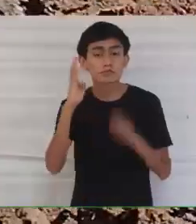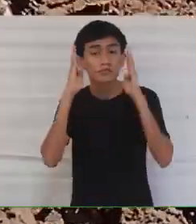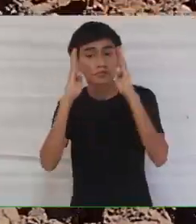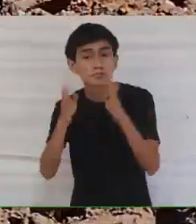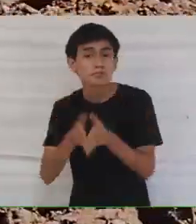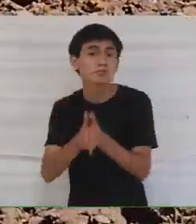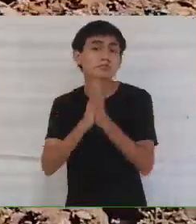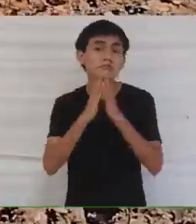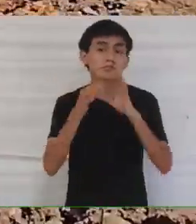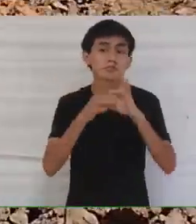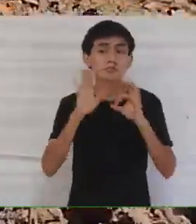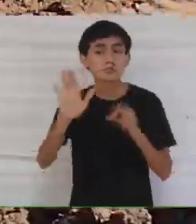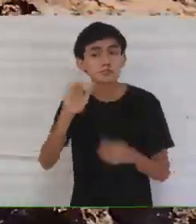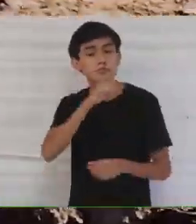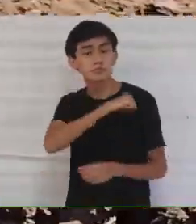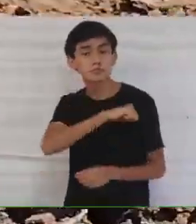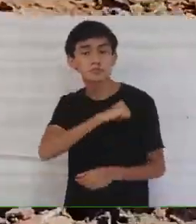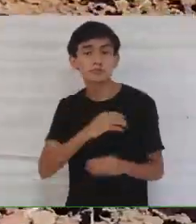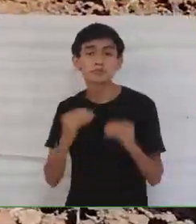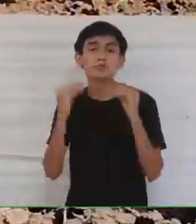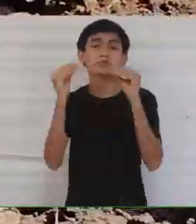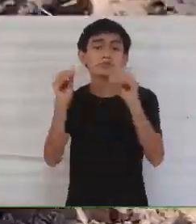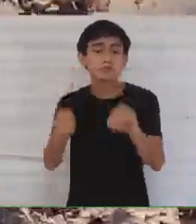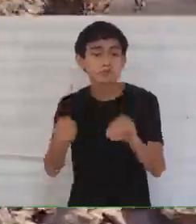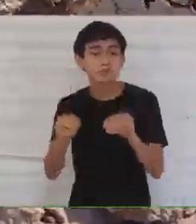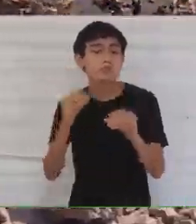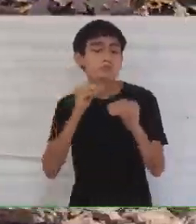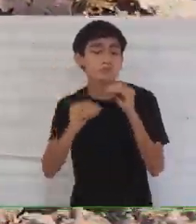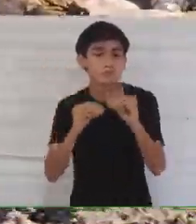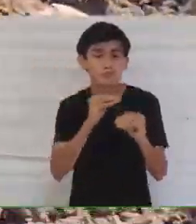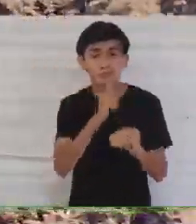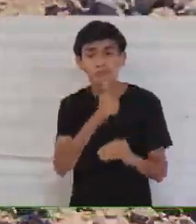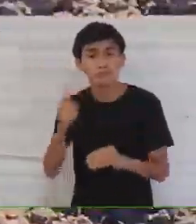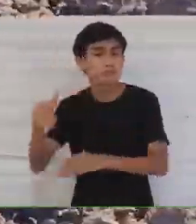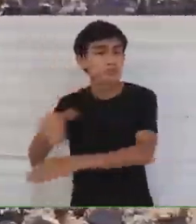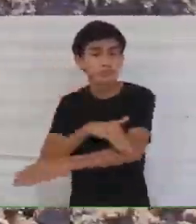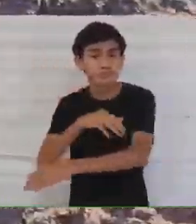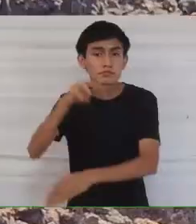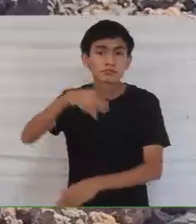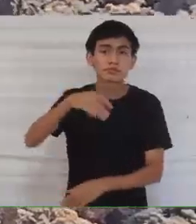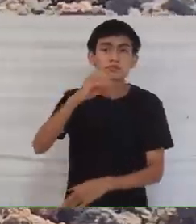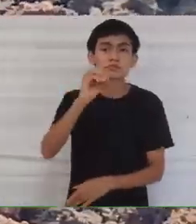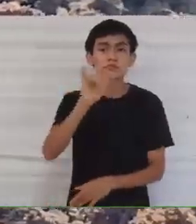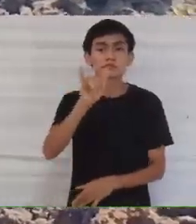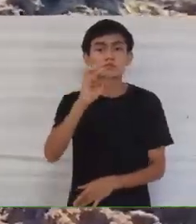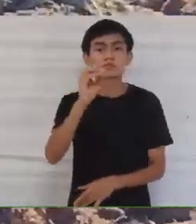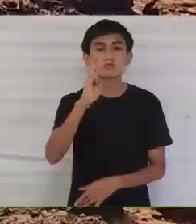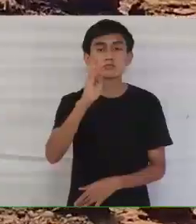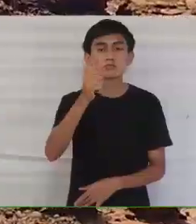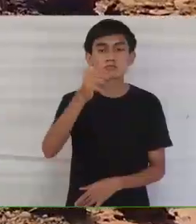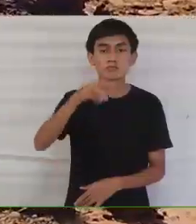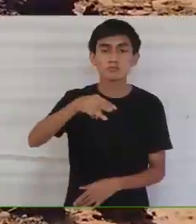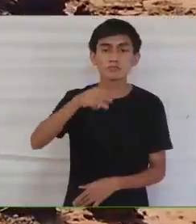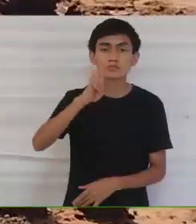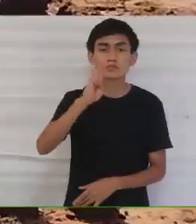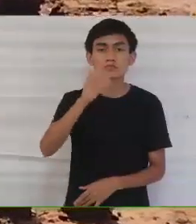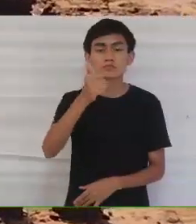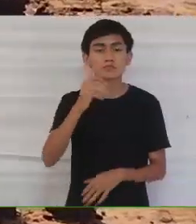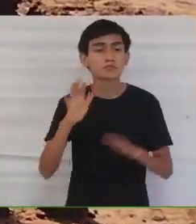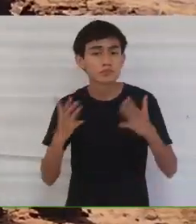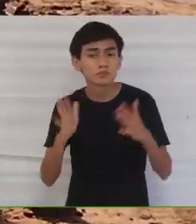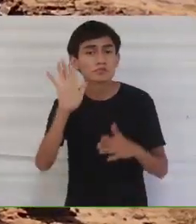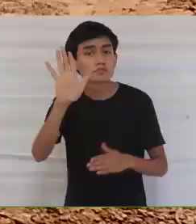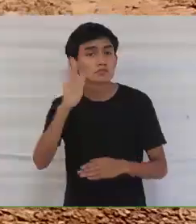su alcalde, se dio mantenimiento al jirón Moyobamba y calles aledañas, aproximadamente unos 500 metros lineales